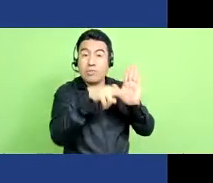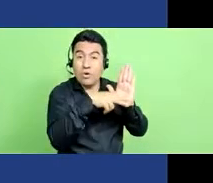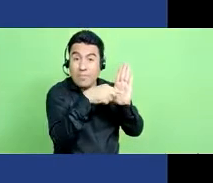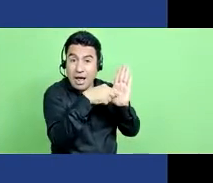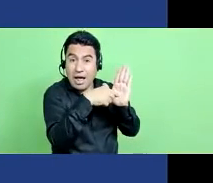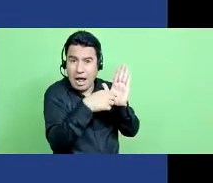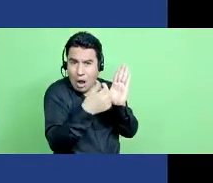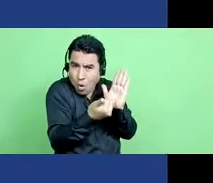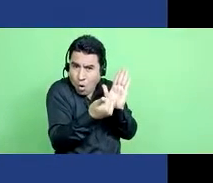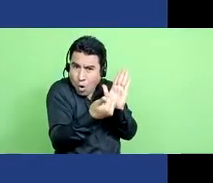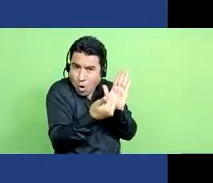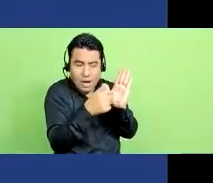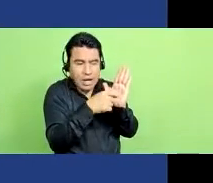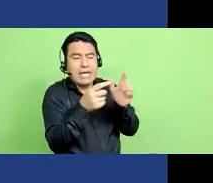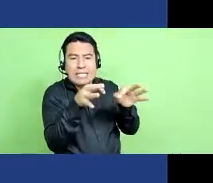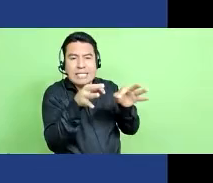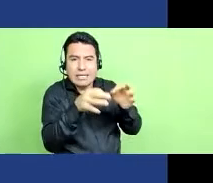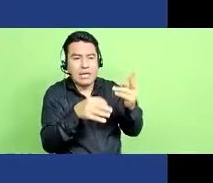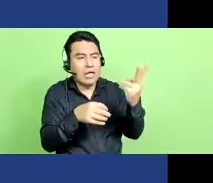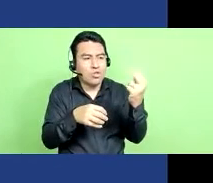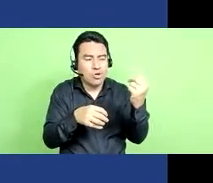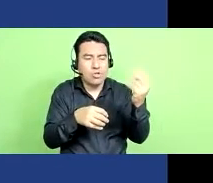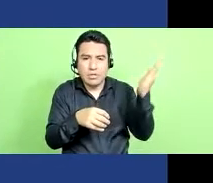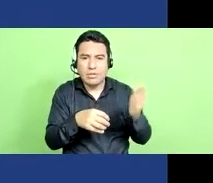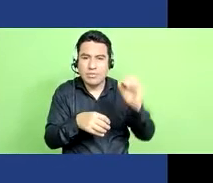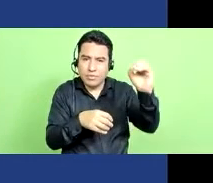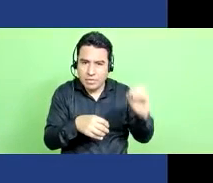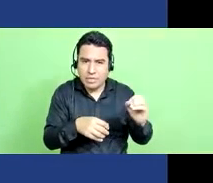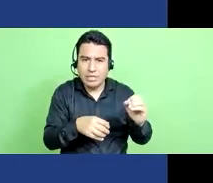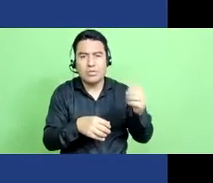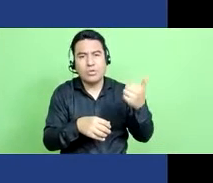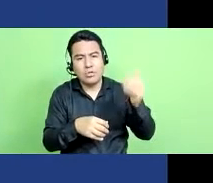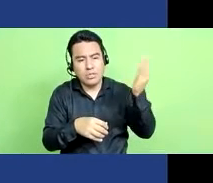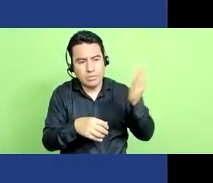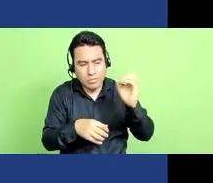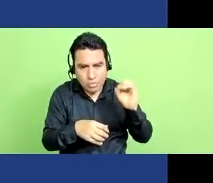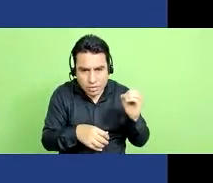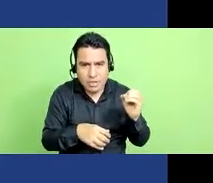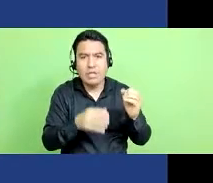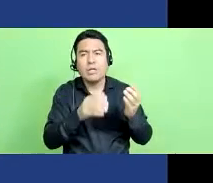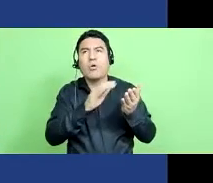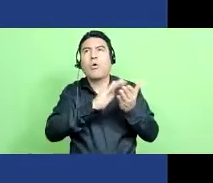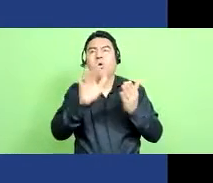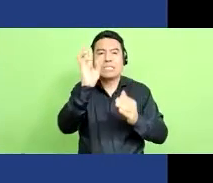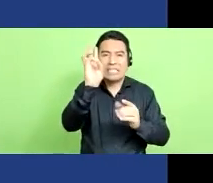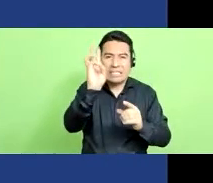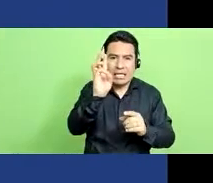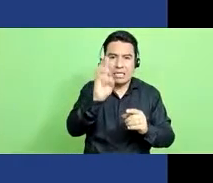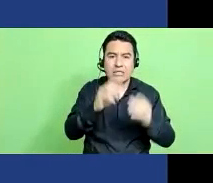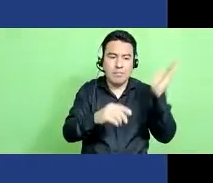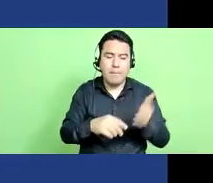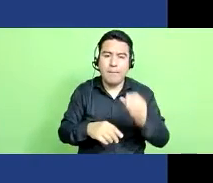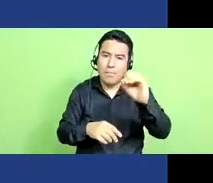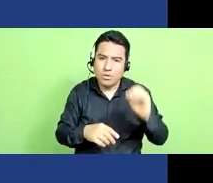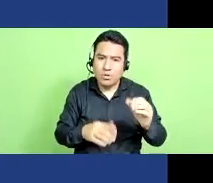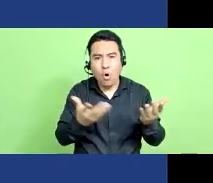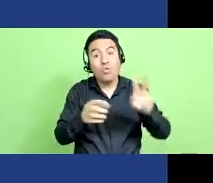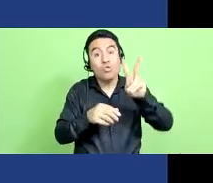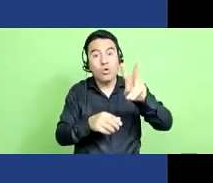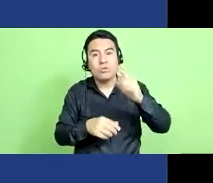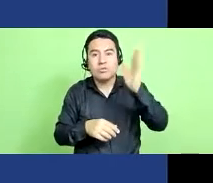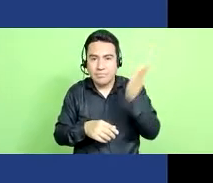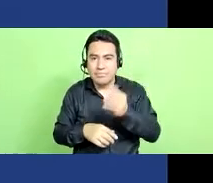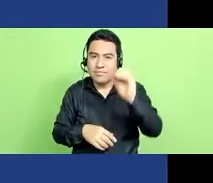decía 2 por ciento 203 por ciento hasta el 2% entonces eso iba variando